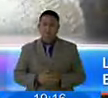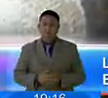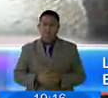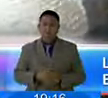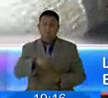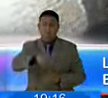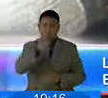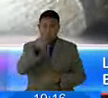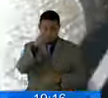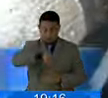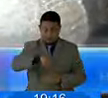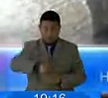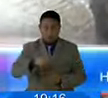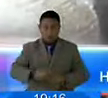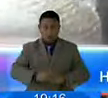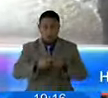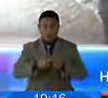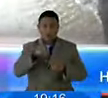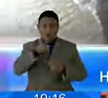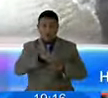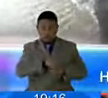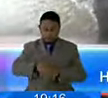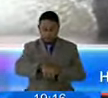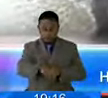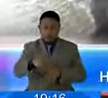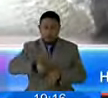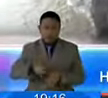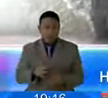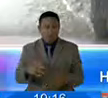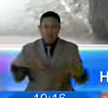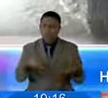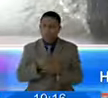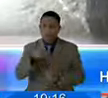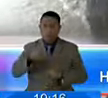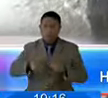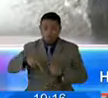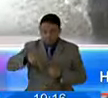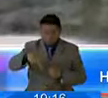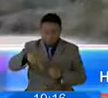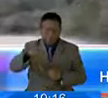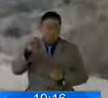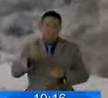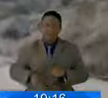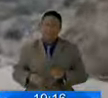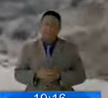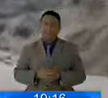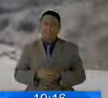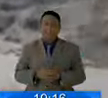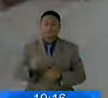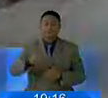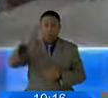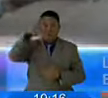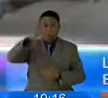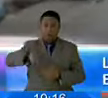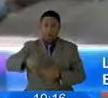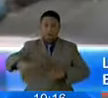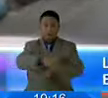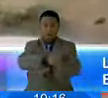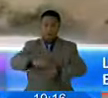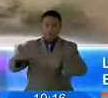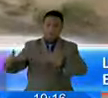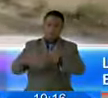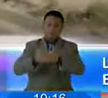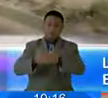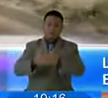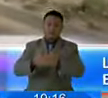Ustedes vieran cuando empieza la correntada que esto es de miedo, que no puede uno ni pasar ni para allá ni para acá. La policía tuvo que cerrar la vía El Zapallo y El